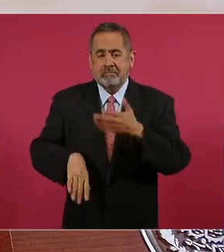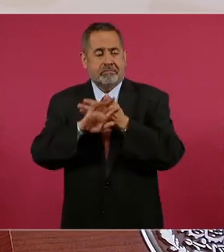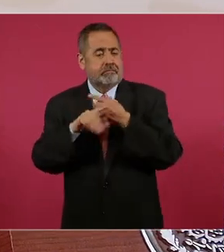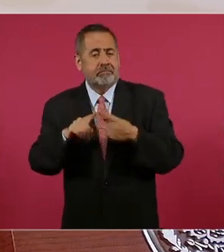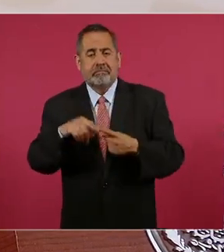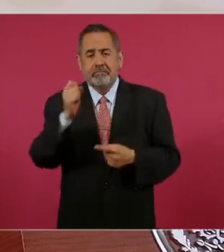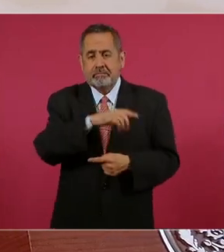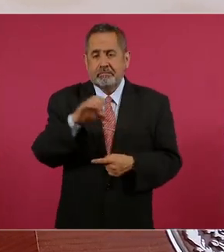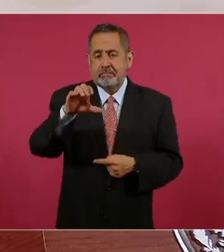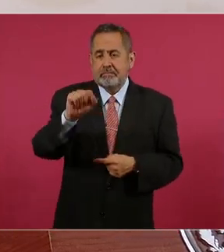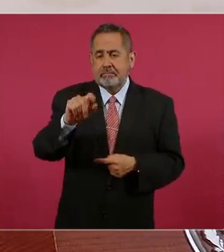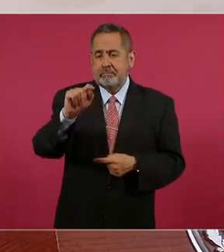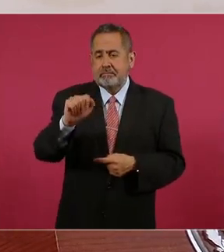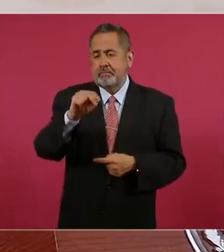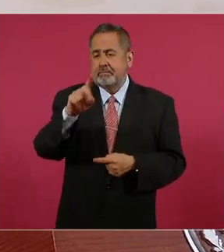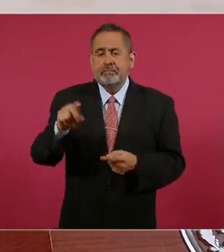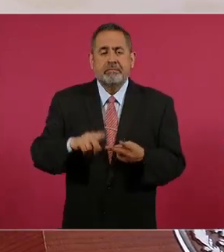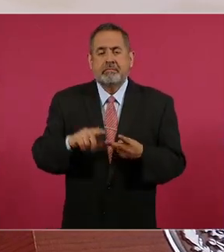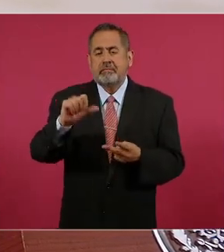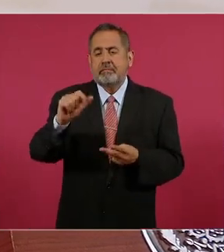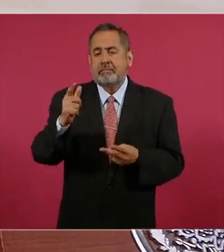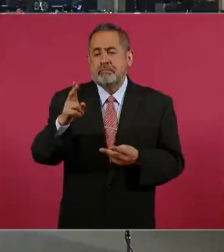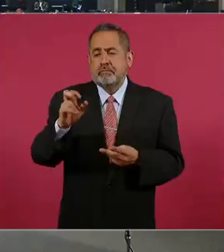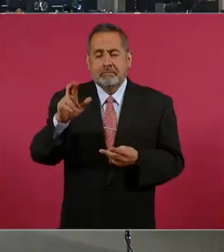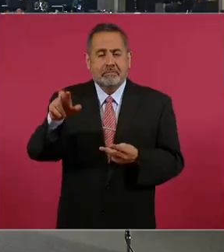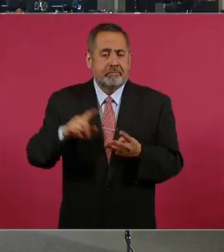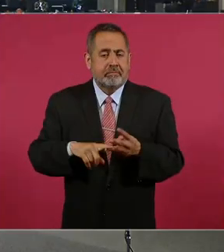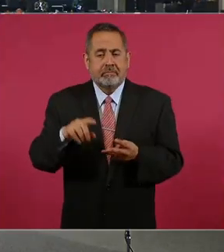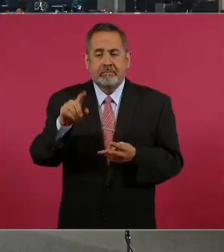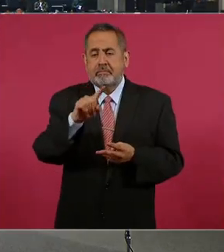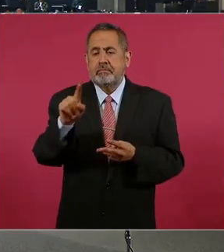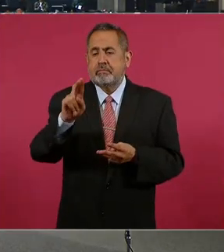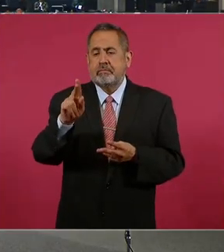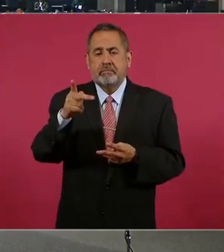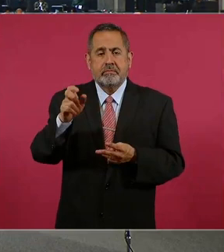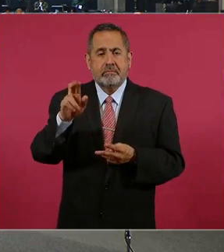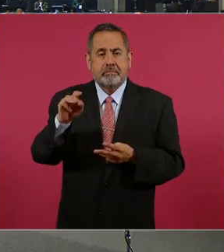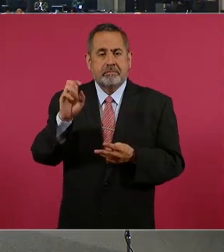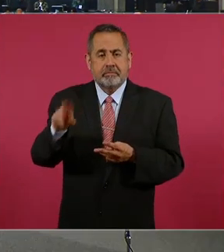Castañeda, me imagino, Aguilar Camín, Zuckerman.